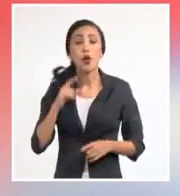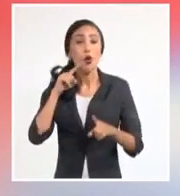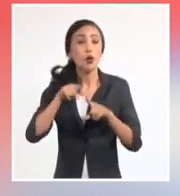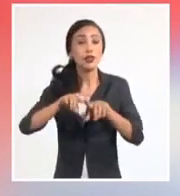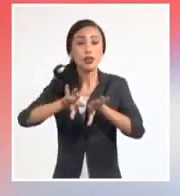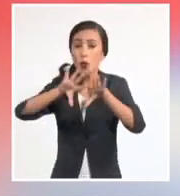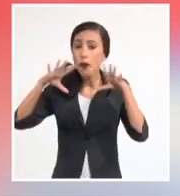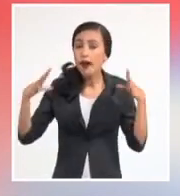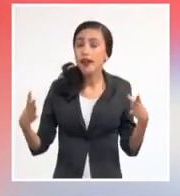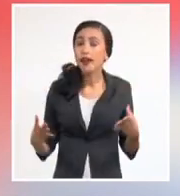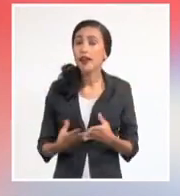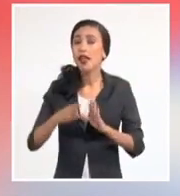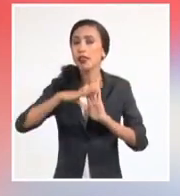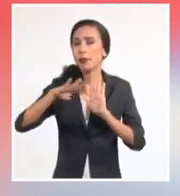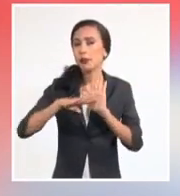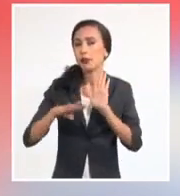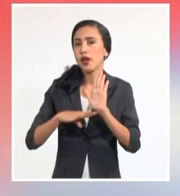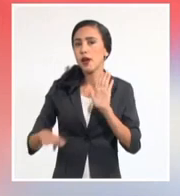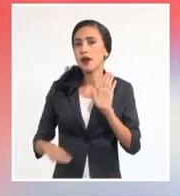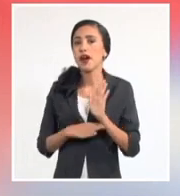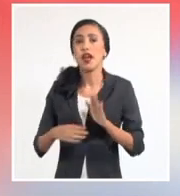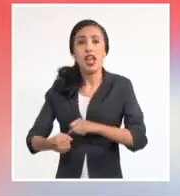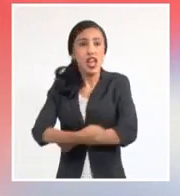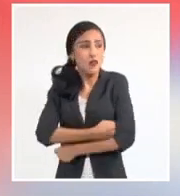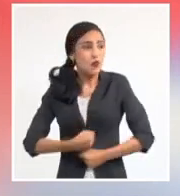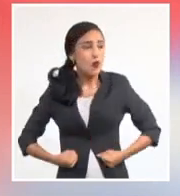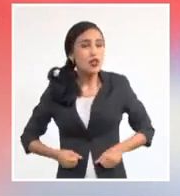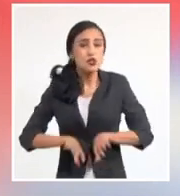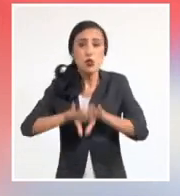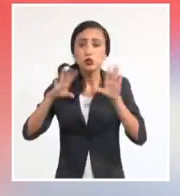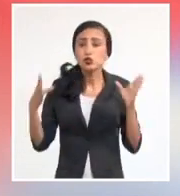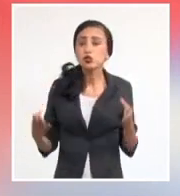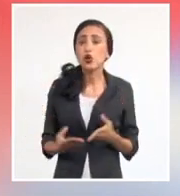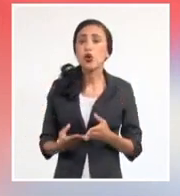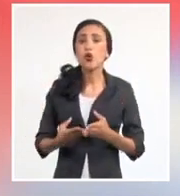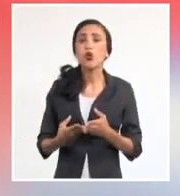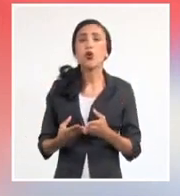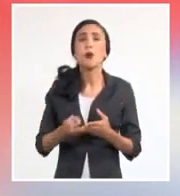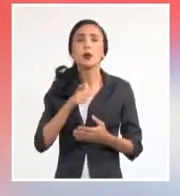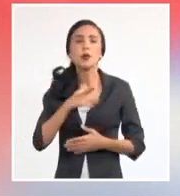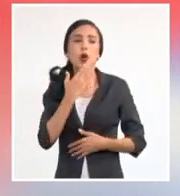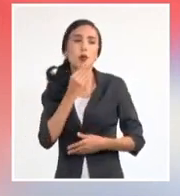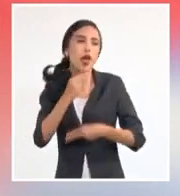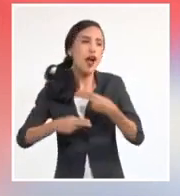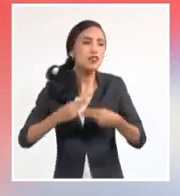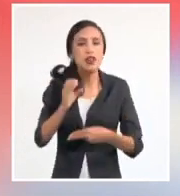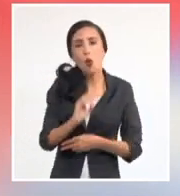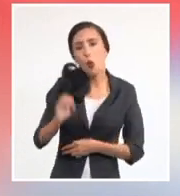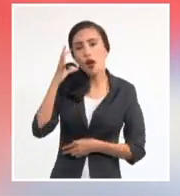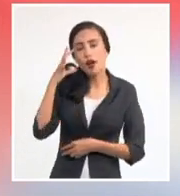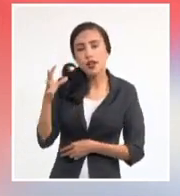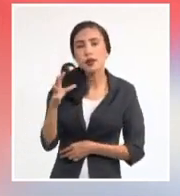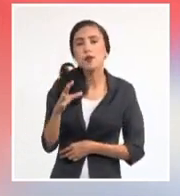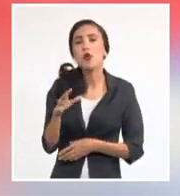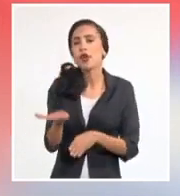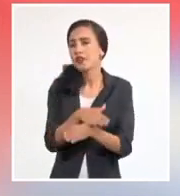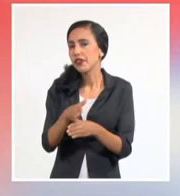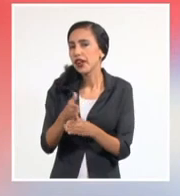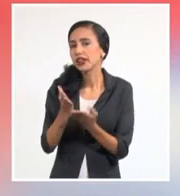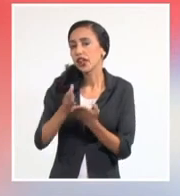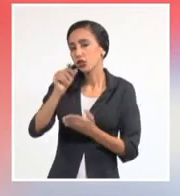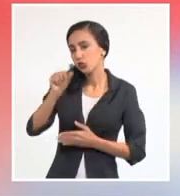programa está dirigir los esfuerzos y la capacidad de los organismos, organizaciones, académicos,